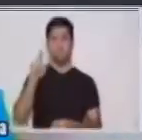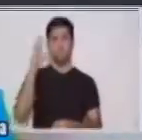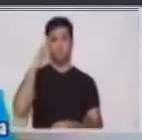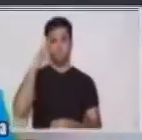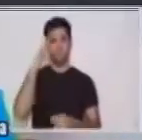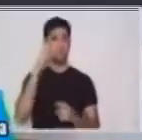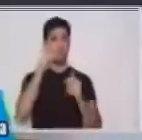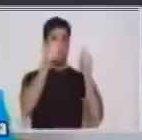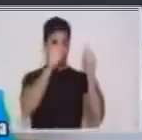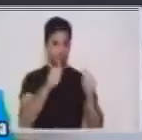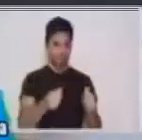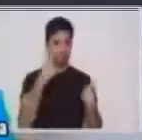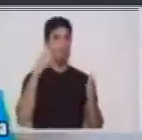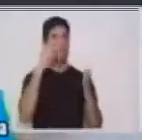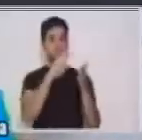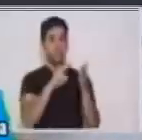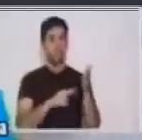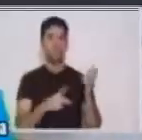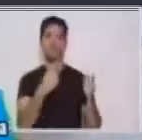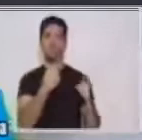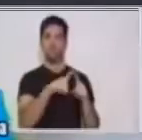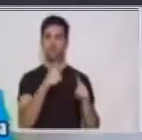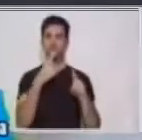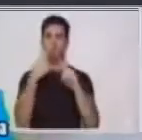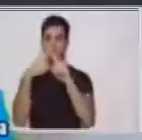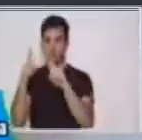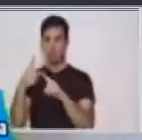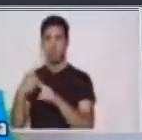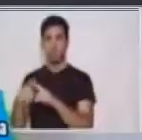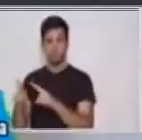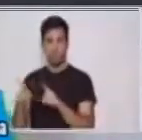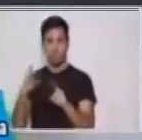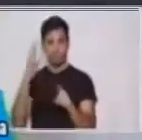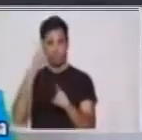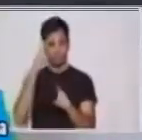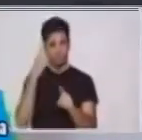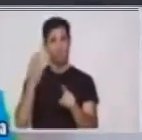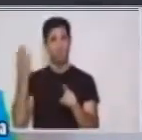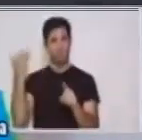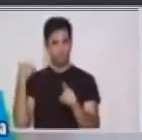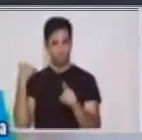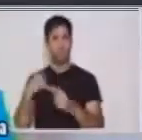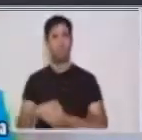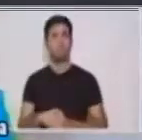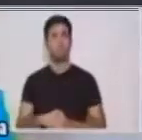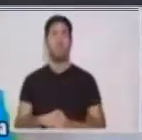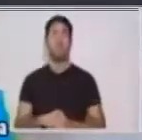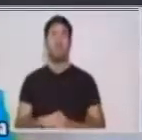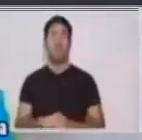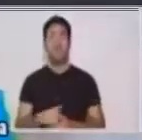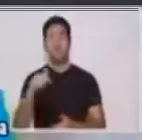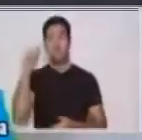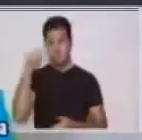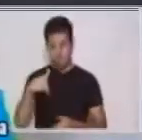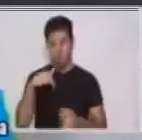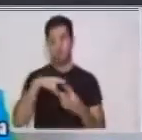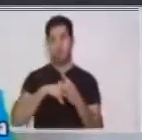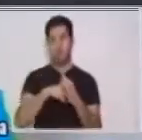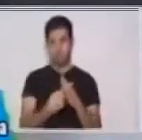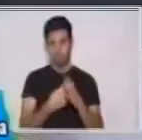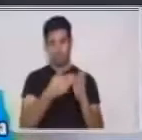textos? Así es. ¿Recuerdas cuando vimos los textos argumentativos? De ahí viene ese